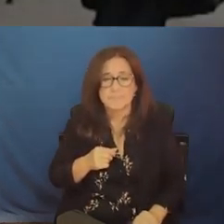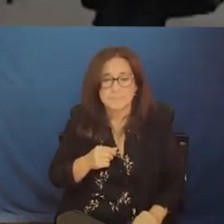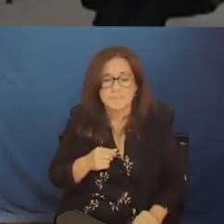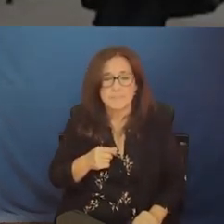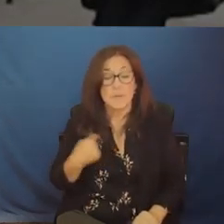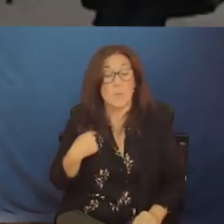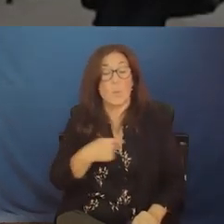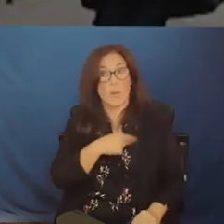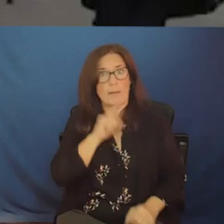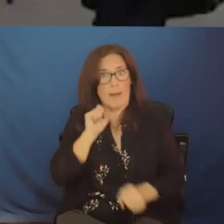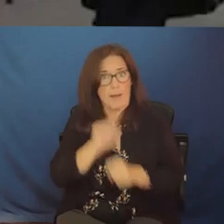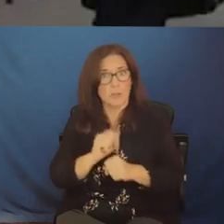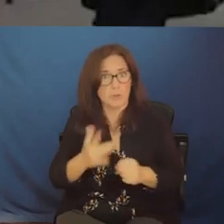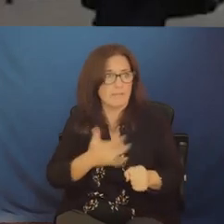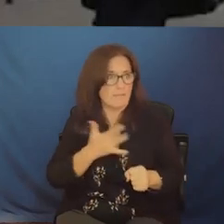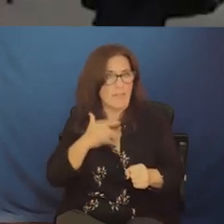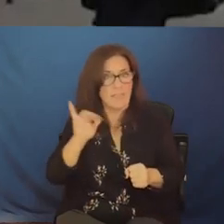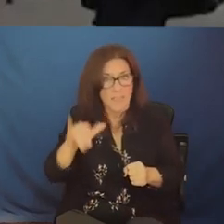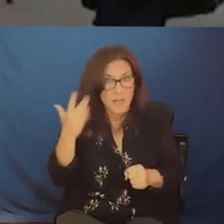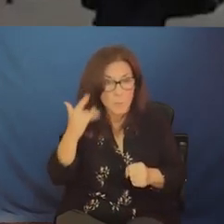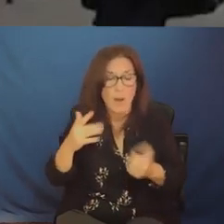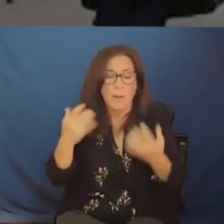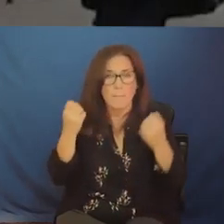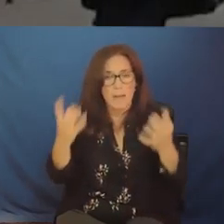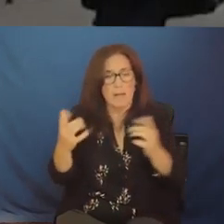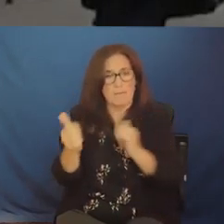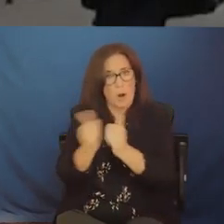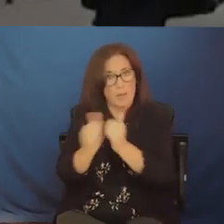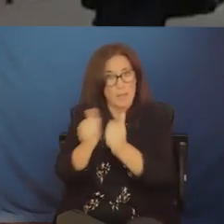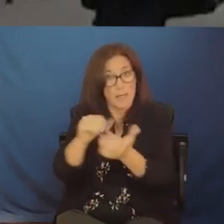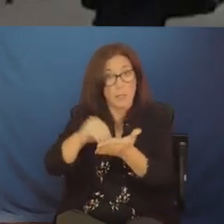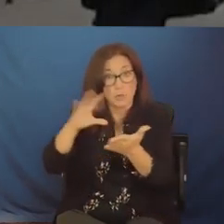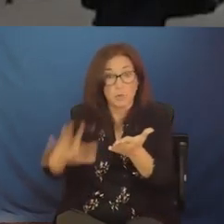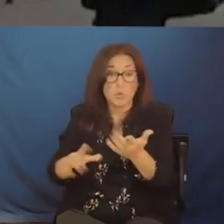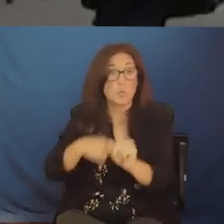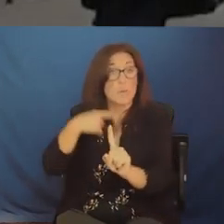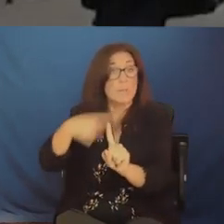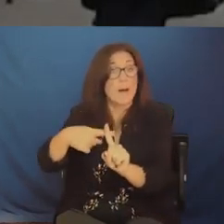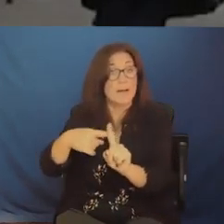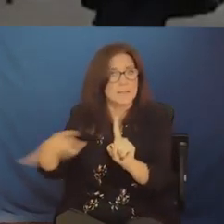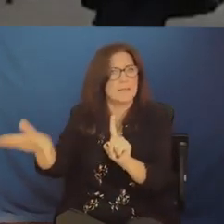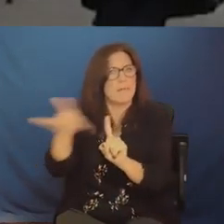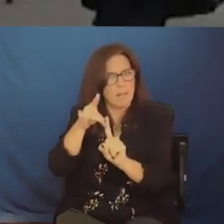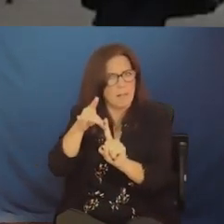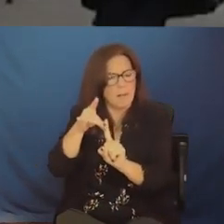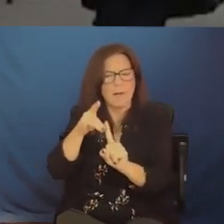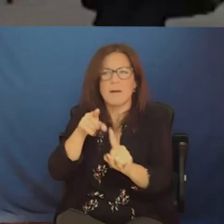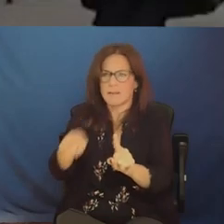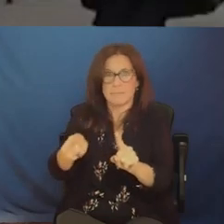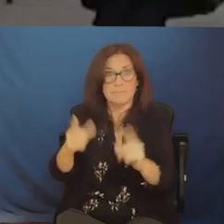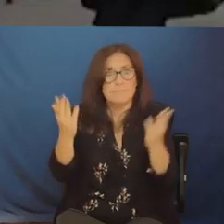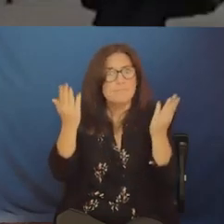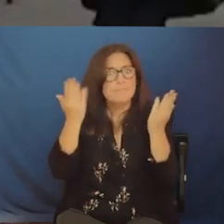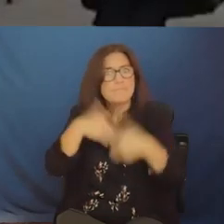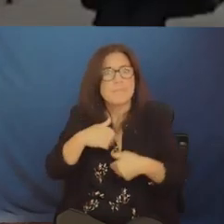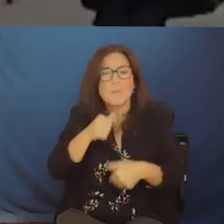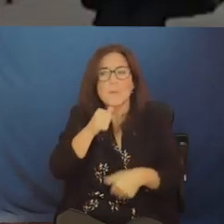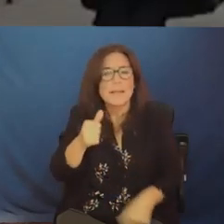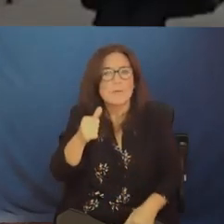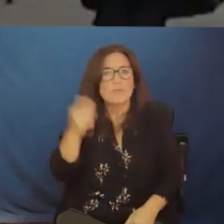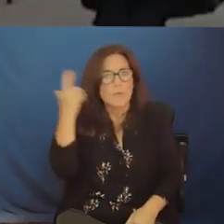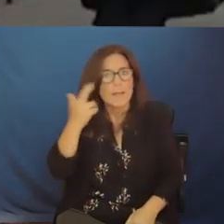que por eso teníamos tantos estudiantes atletas que dieron positivo positivo porque había muchos estudiantes que eran asintomáticos y